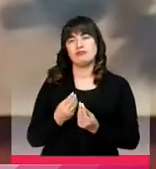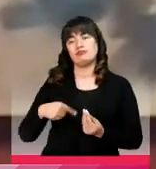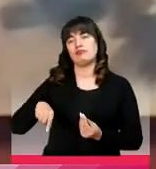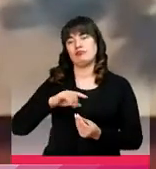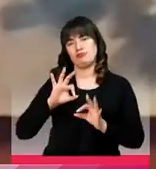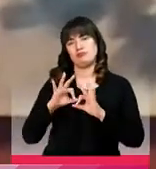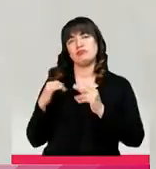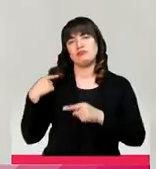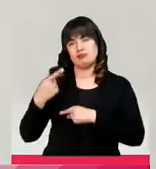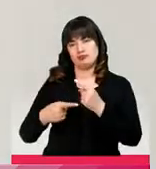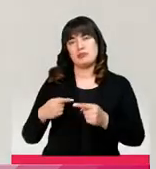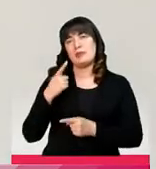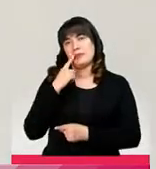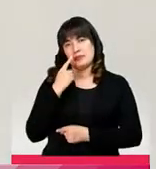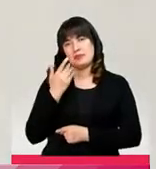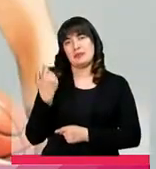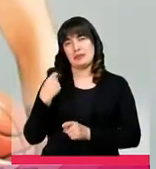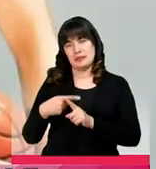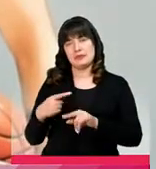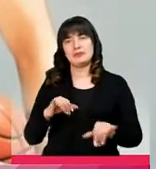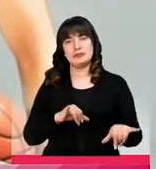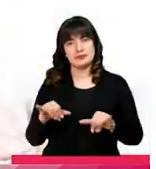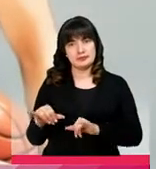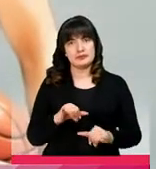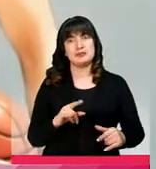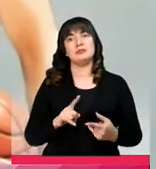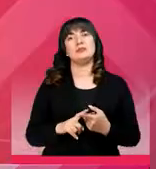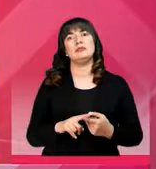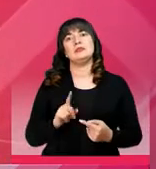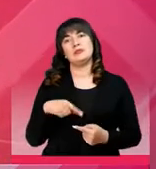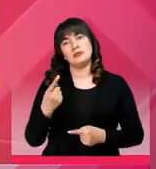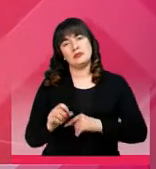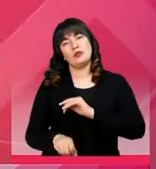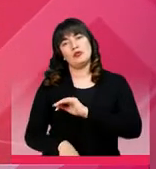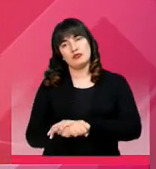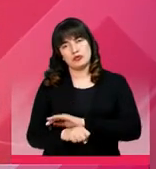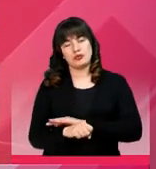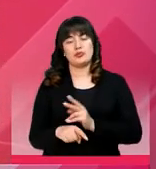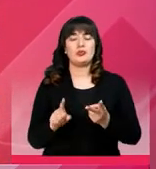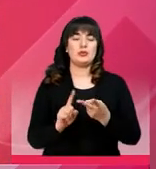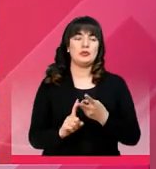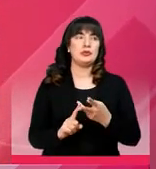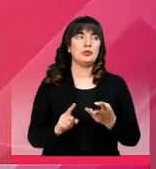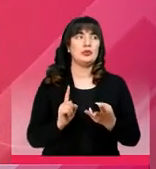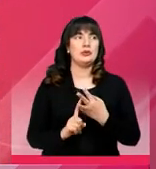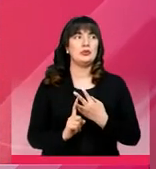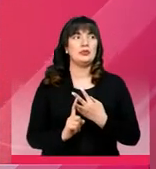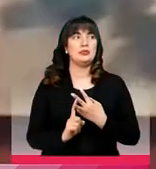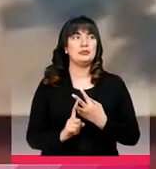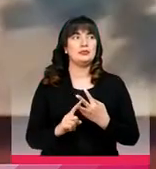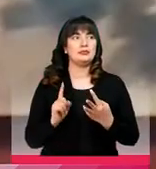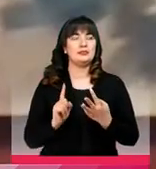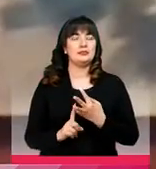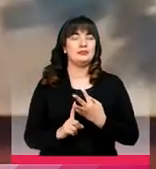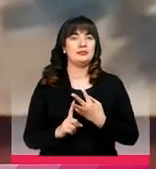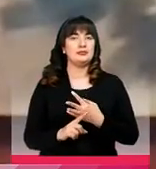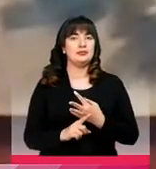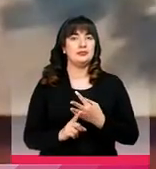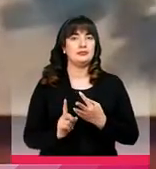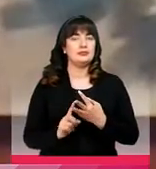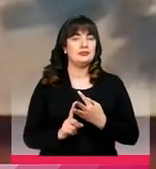deportistas. Mi papá fue ciclista, yo fui futbolista y pienso que Cian tiene